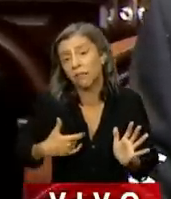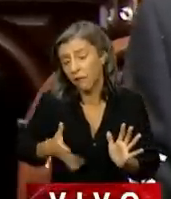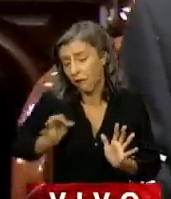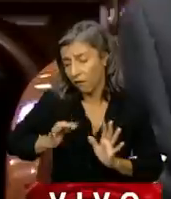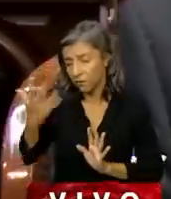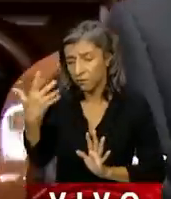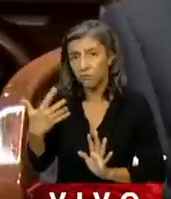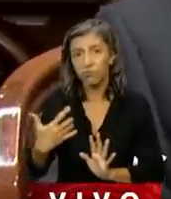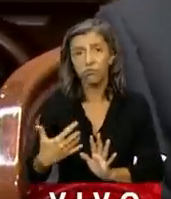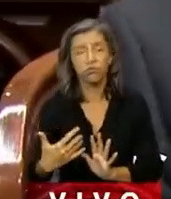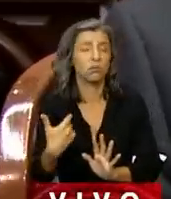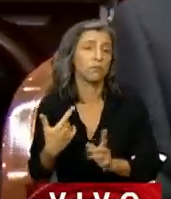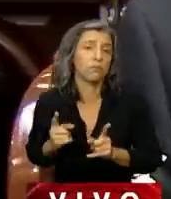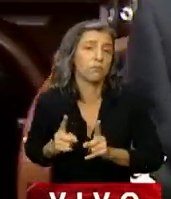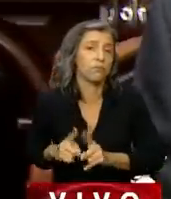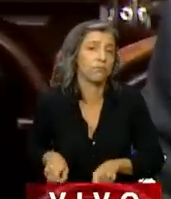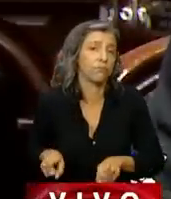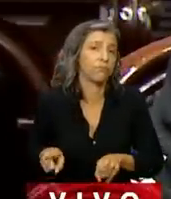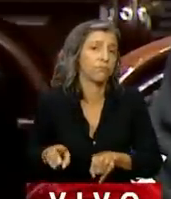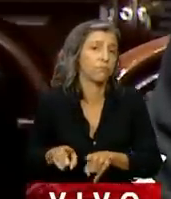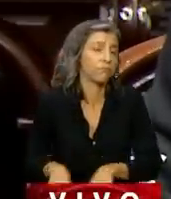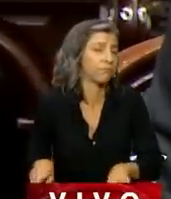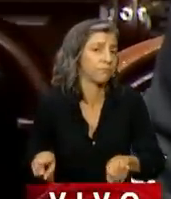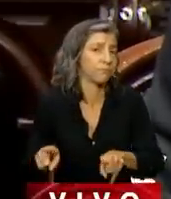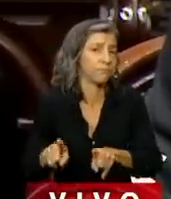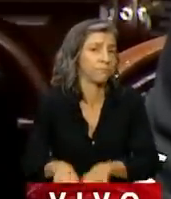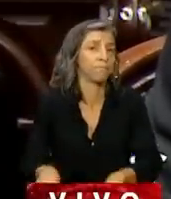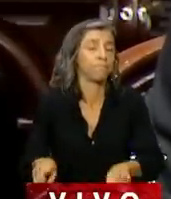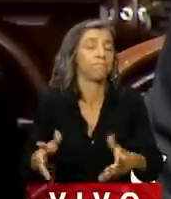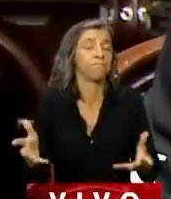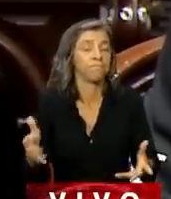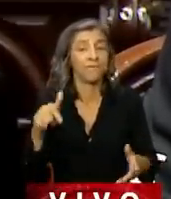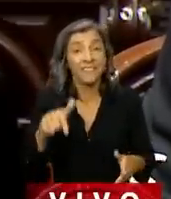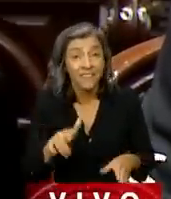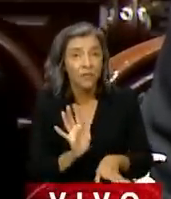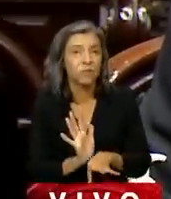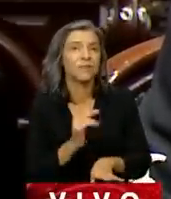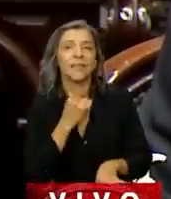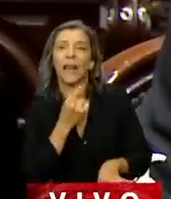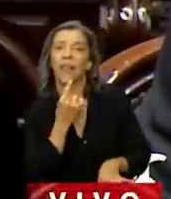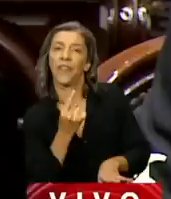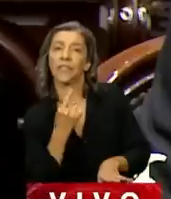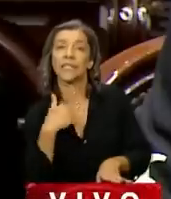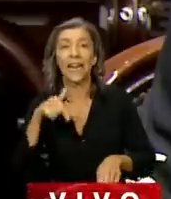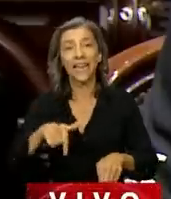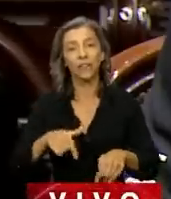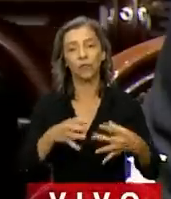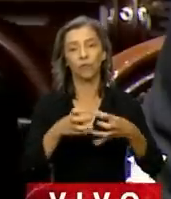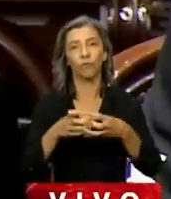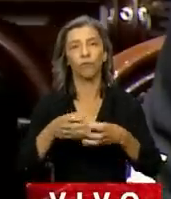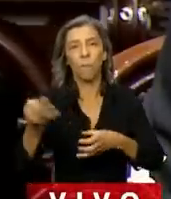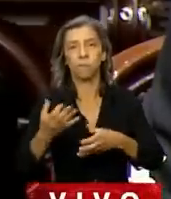años. Lo que habla marcadamente que esto no es una convocatoria que